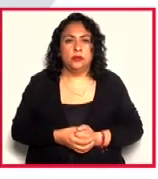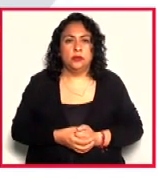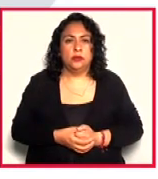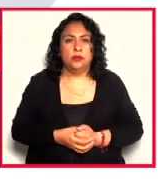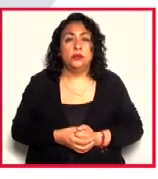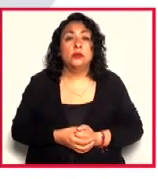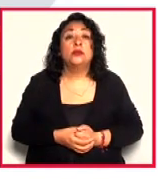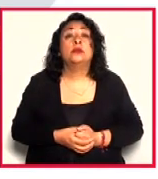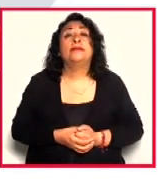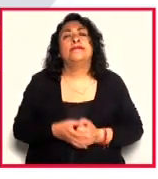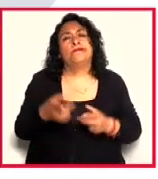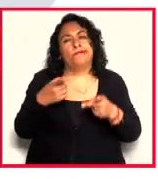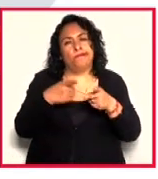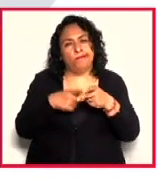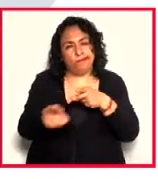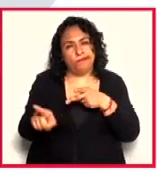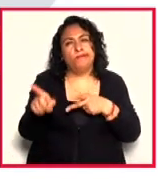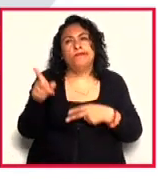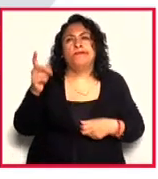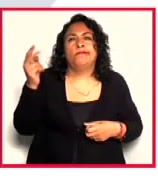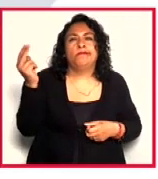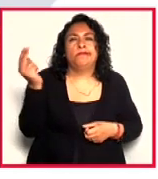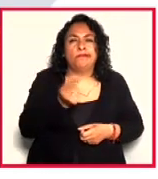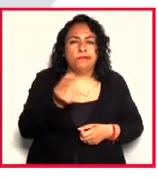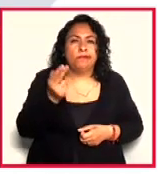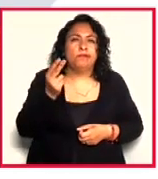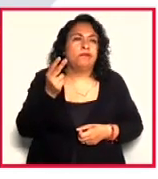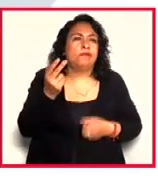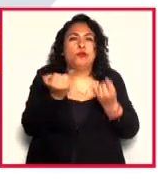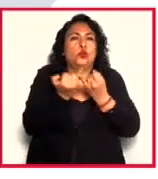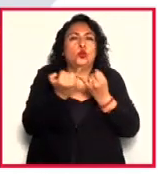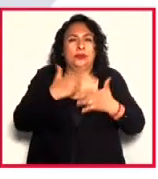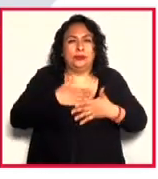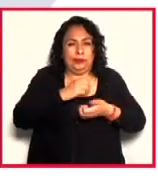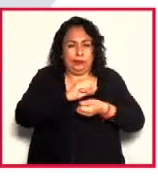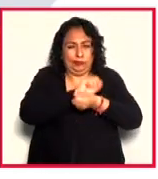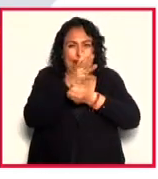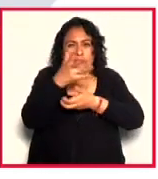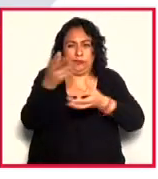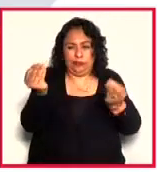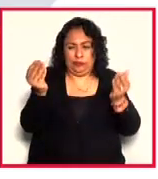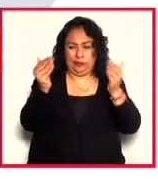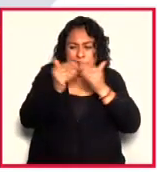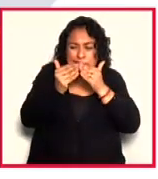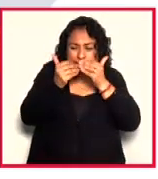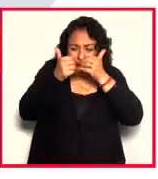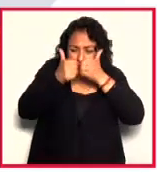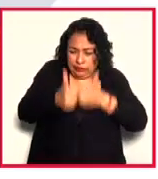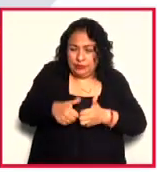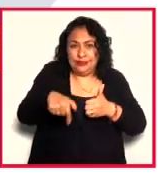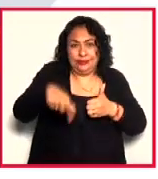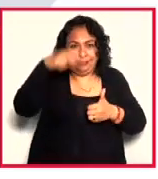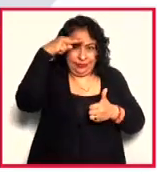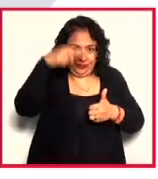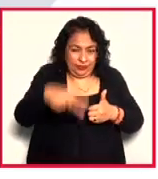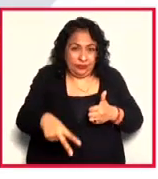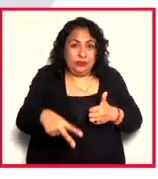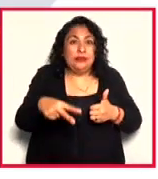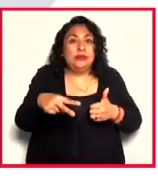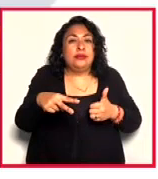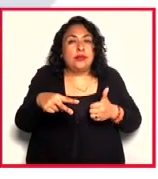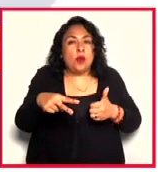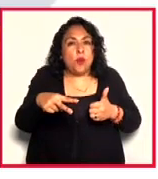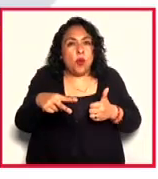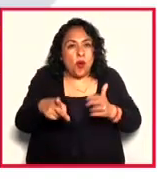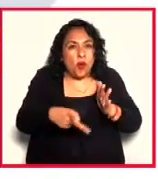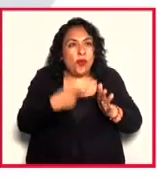Surge como una necesidad, como he pasado la pandemia, el aislamiento, el confinamiento en México, pues ha sido un reencuentro muy bello con